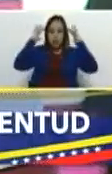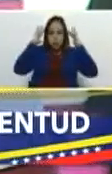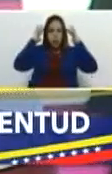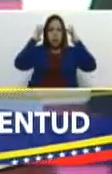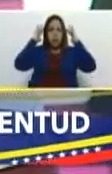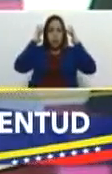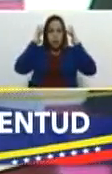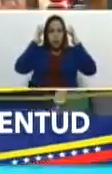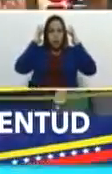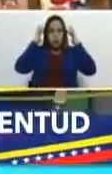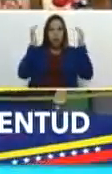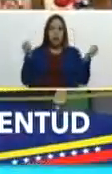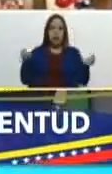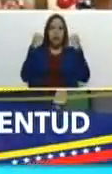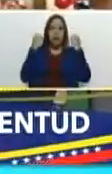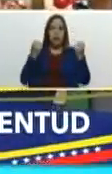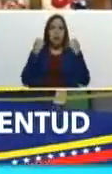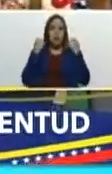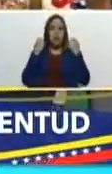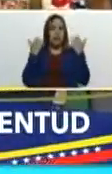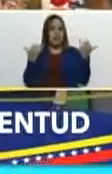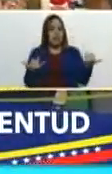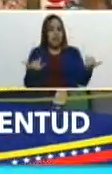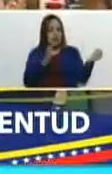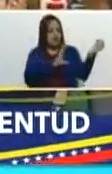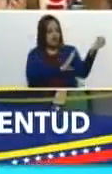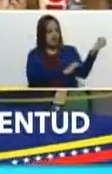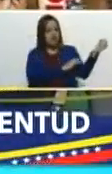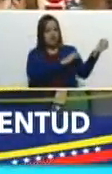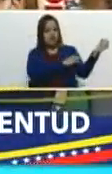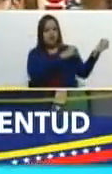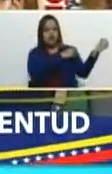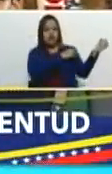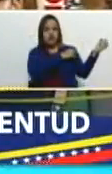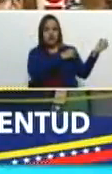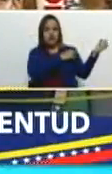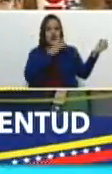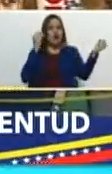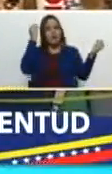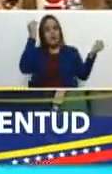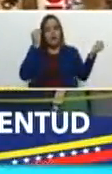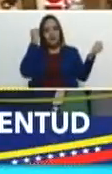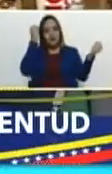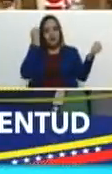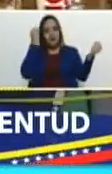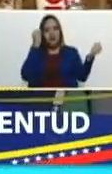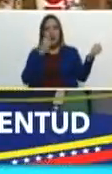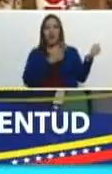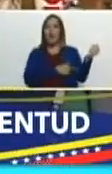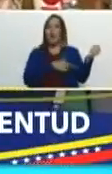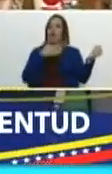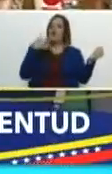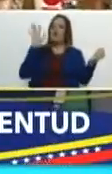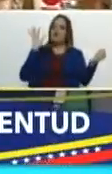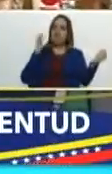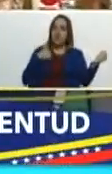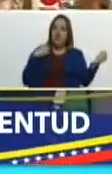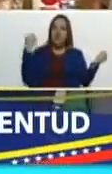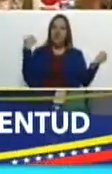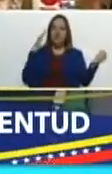ra, ra, ra, ya el músculo piensa, coño, yo como que era